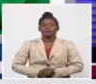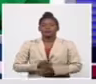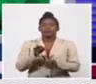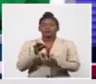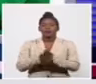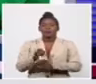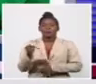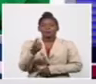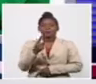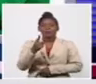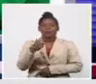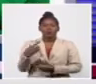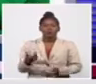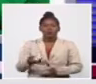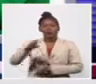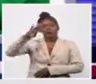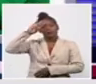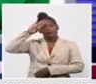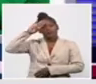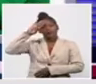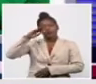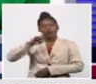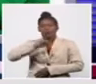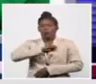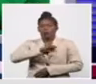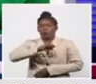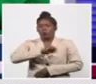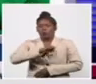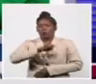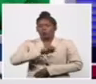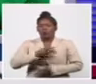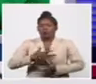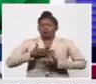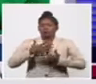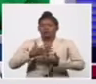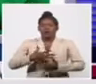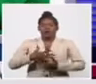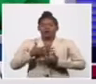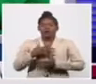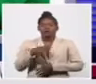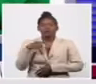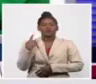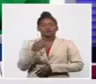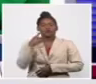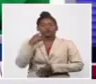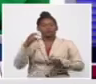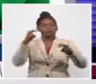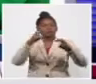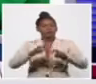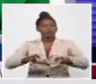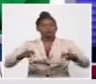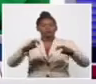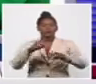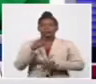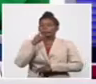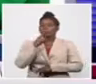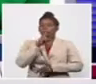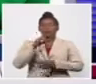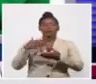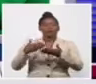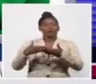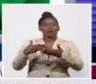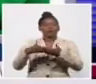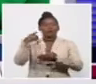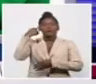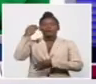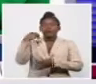tos y falta de aire, se valoró, se le hicieron los estudios teniendo en cuenta